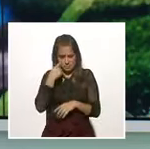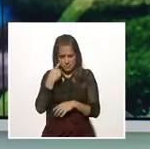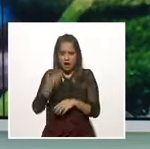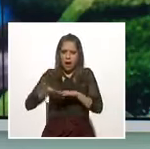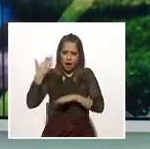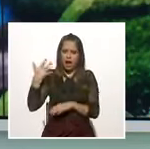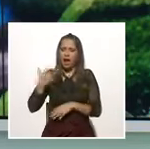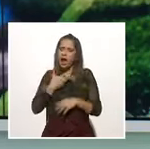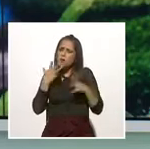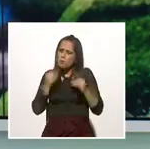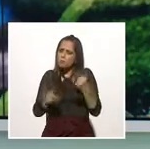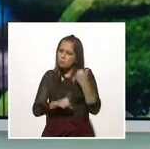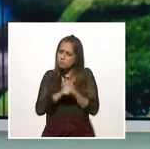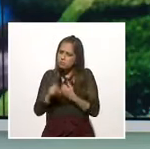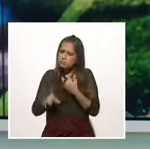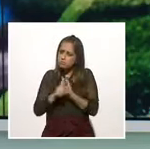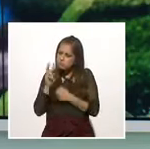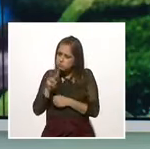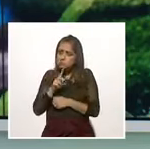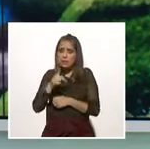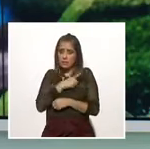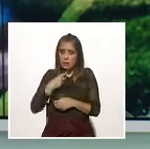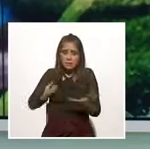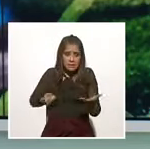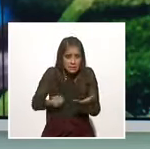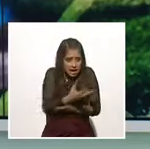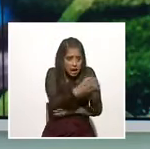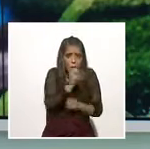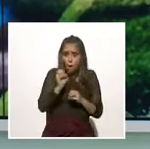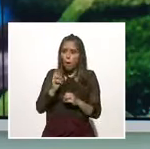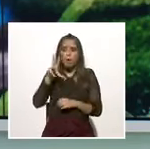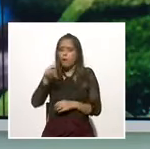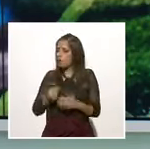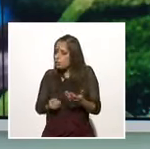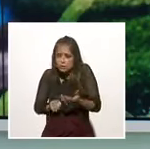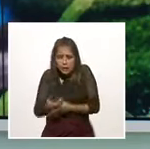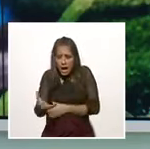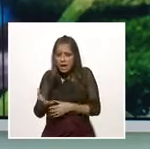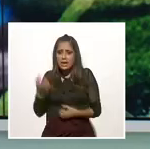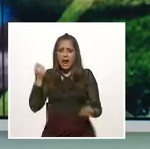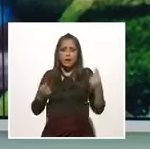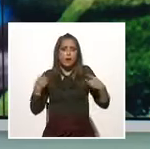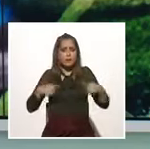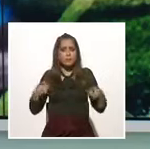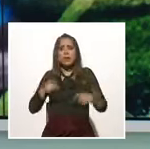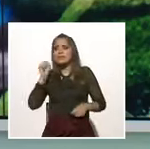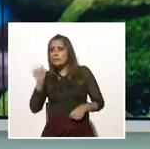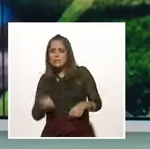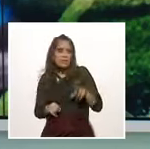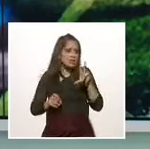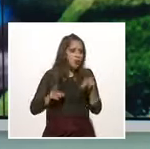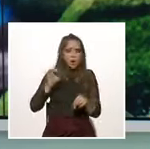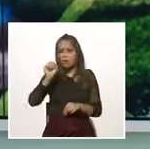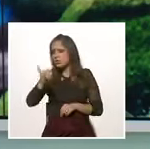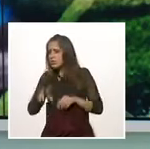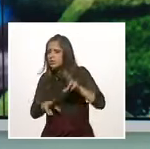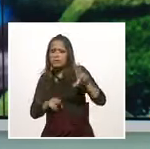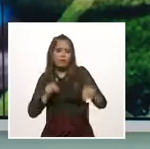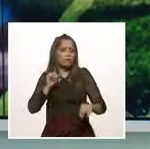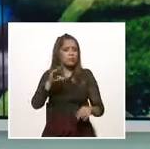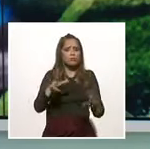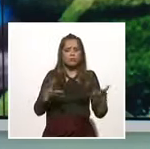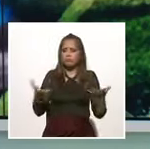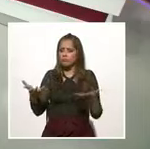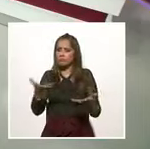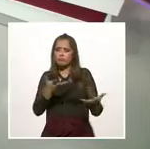antes de entrar al aire, si hay que salirse o no salirse. Y por ahí Felipe decía hace rato que estábamos platicando que